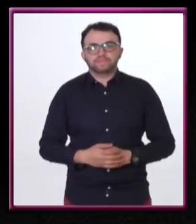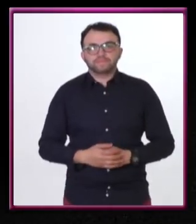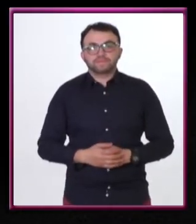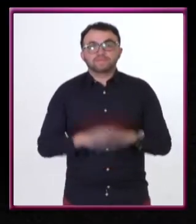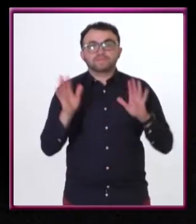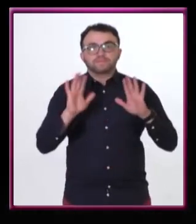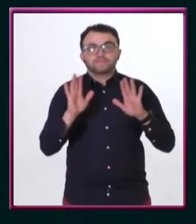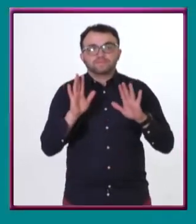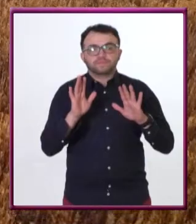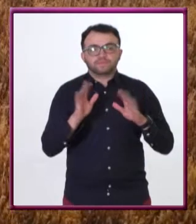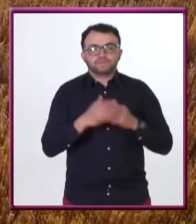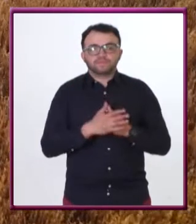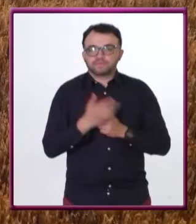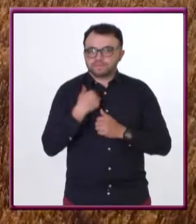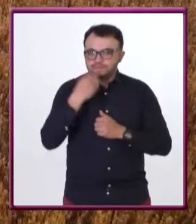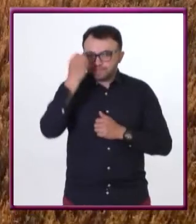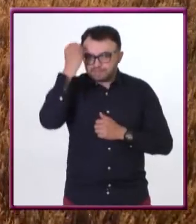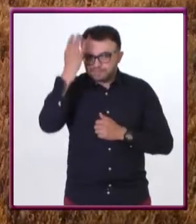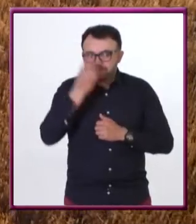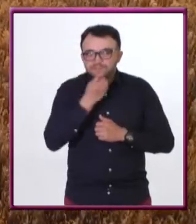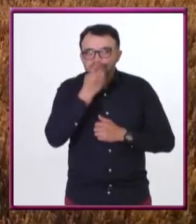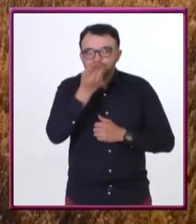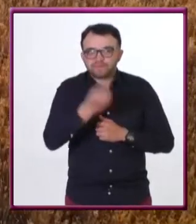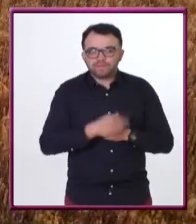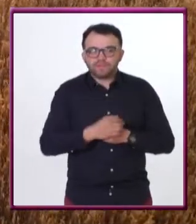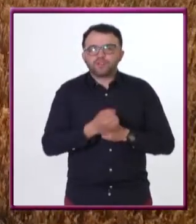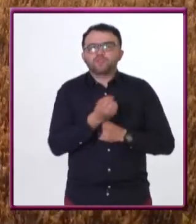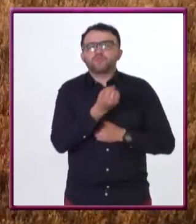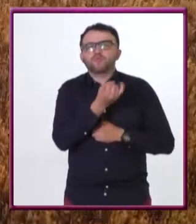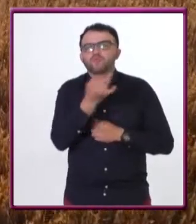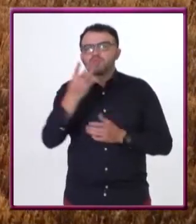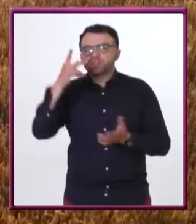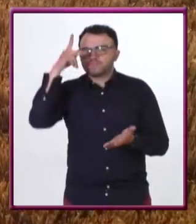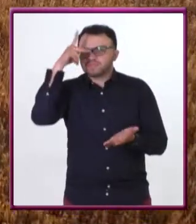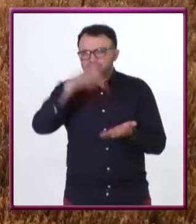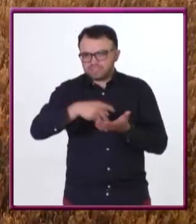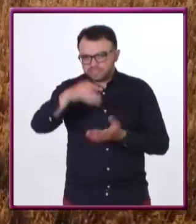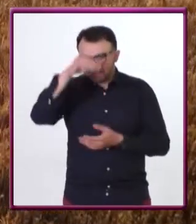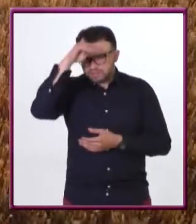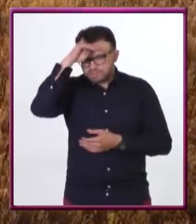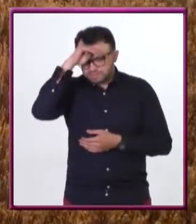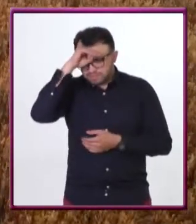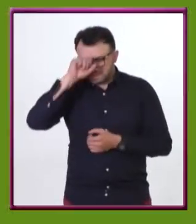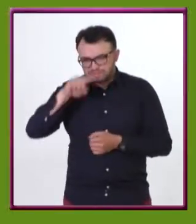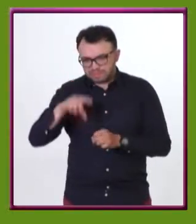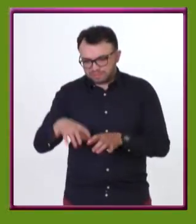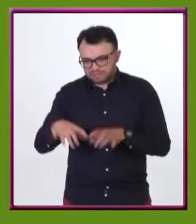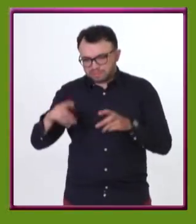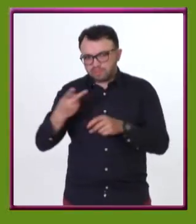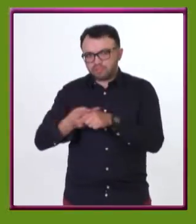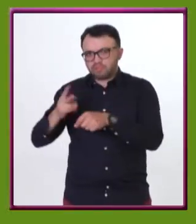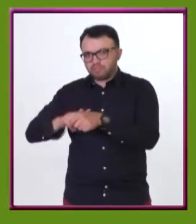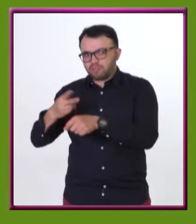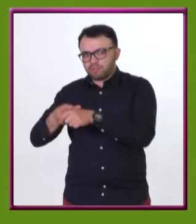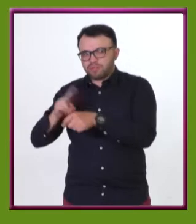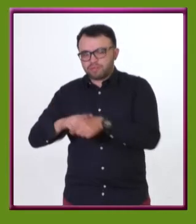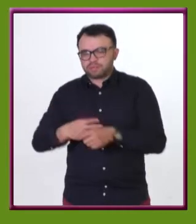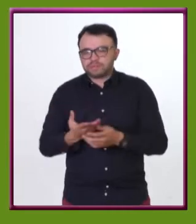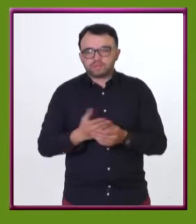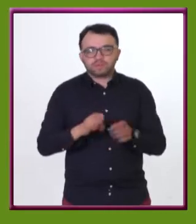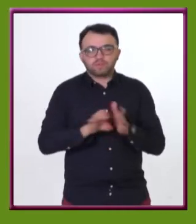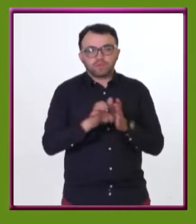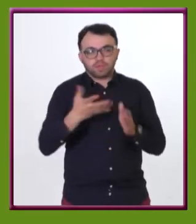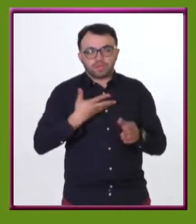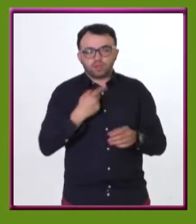Ah, sí. Se me olvidaba decirles a cuántas toneladas equivale ese resultado. Si en 1 kilogramo de trigo